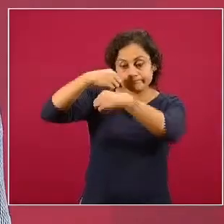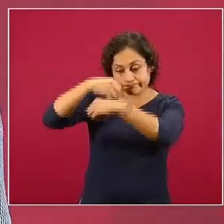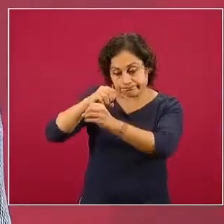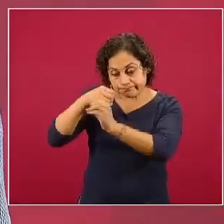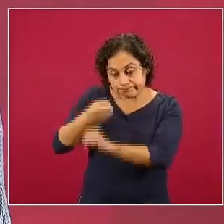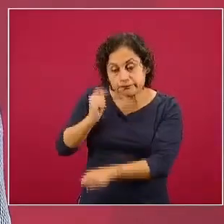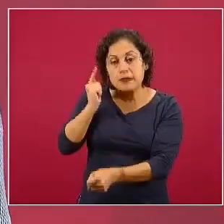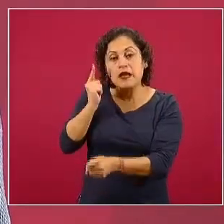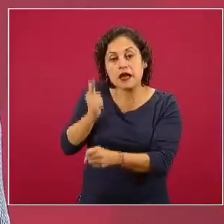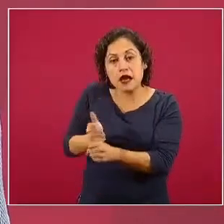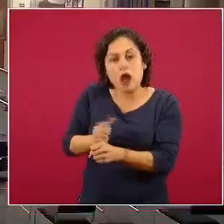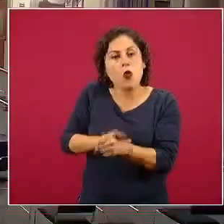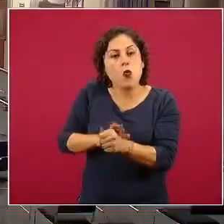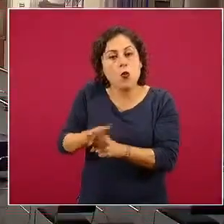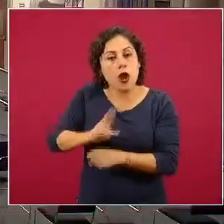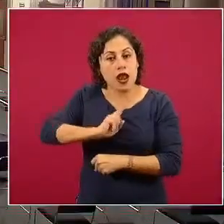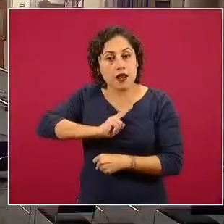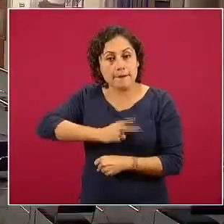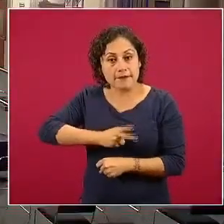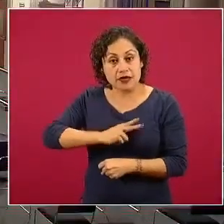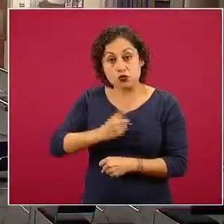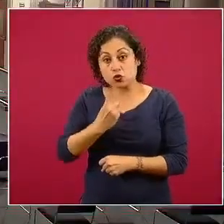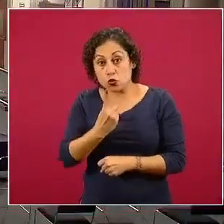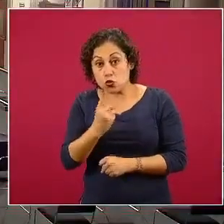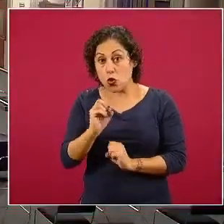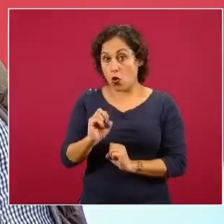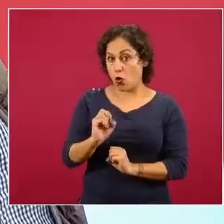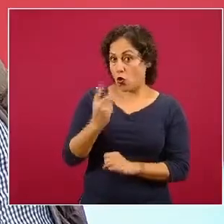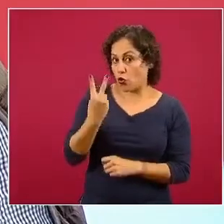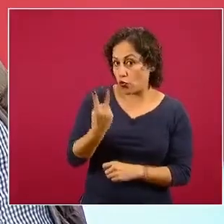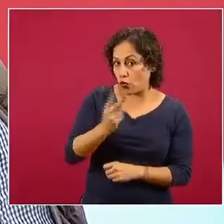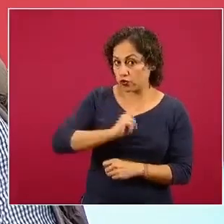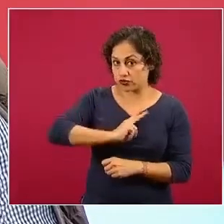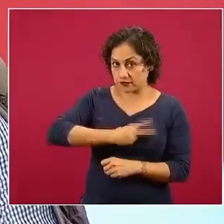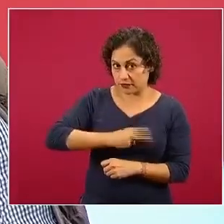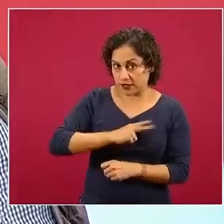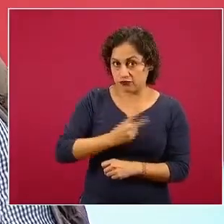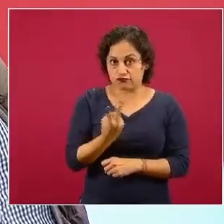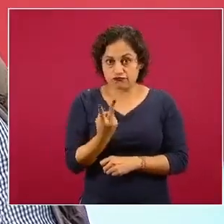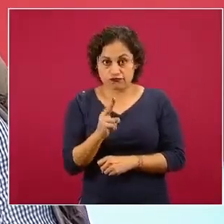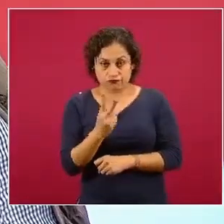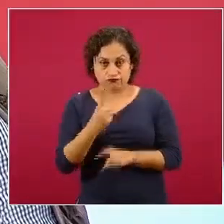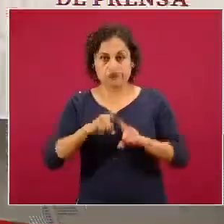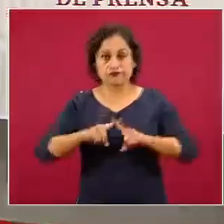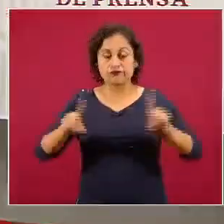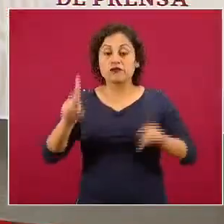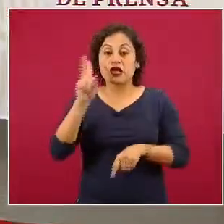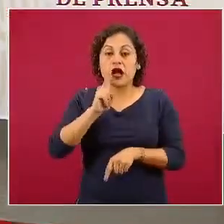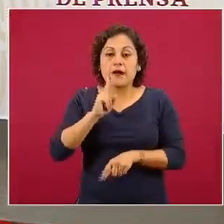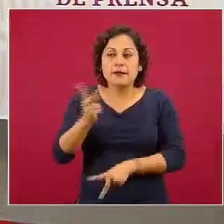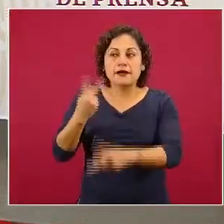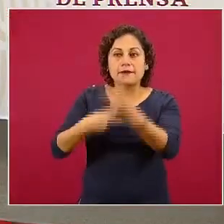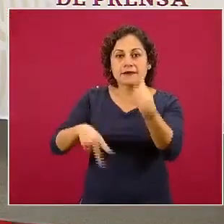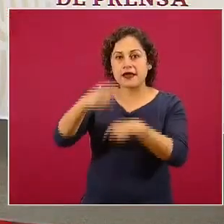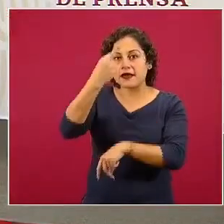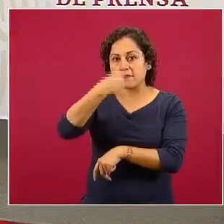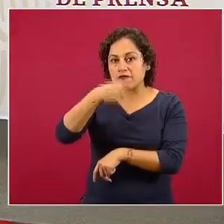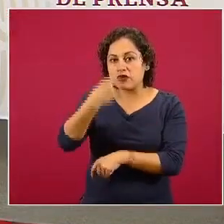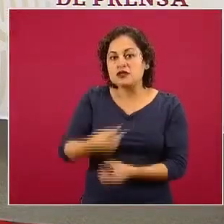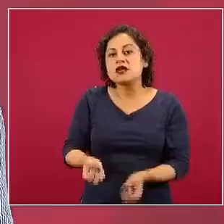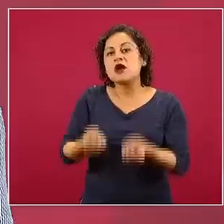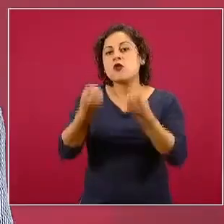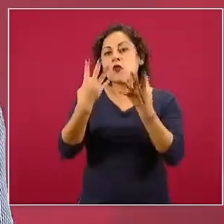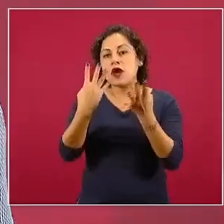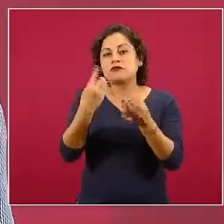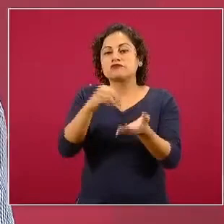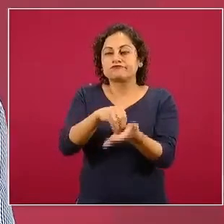oportunidad de identificar ambos virus al mismo tiempo para ver qué tanto influenza empieza a generar, digamos, la